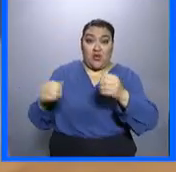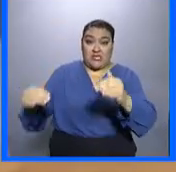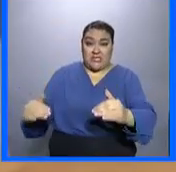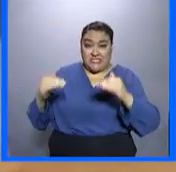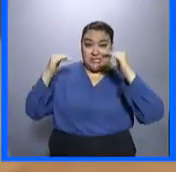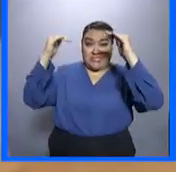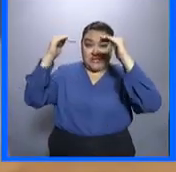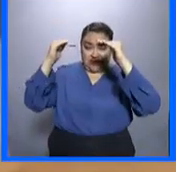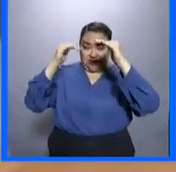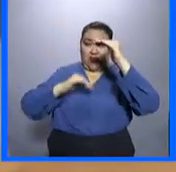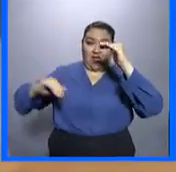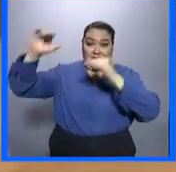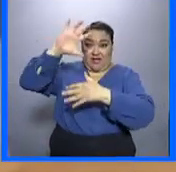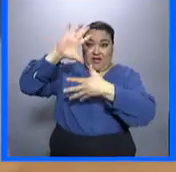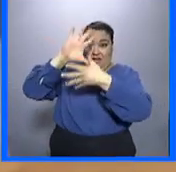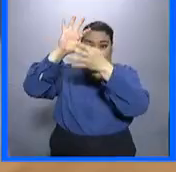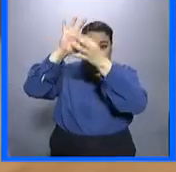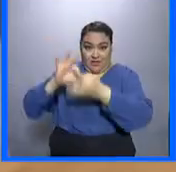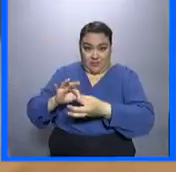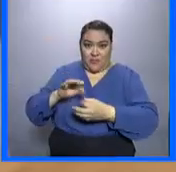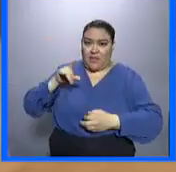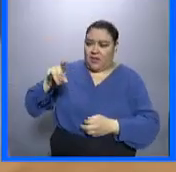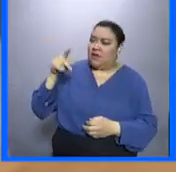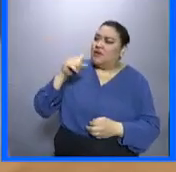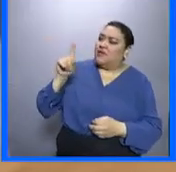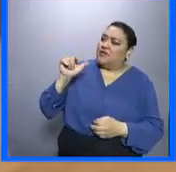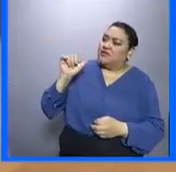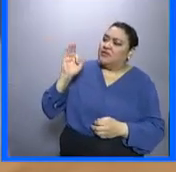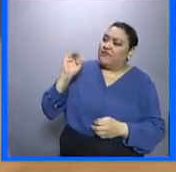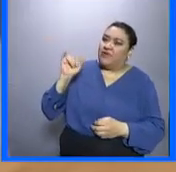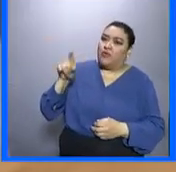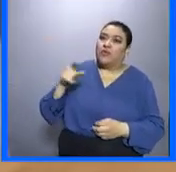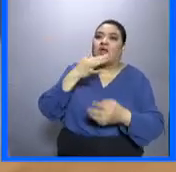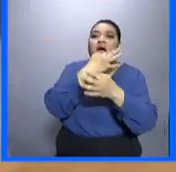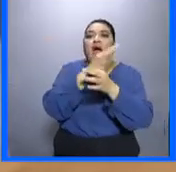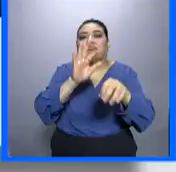Raúl Zaffaroni, hizo un llamado a revisar el poder punitivo del Estado.